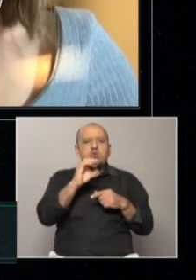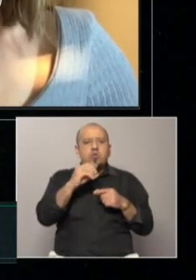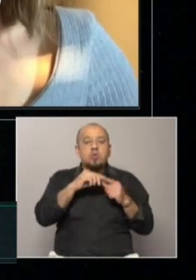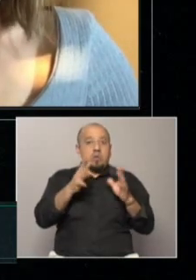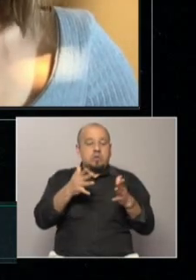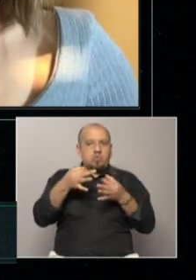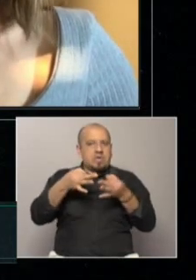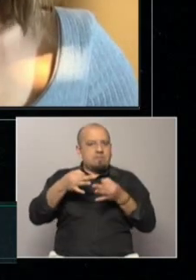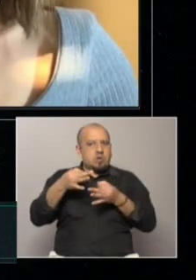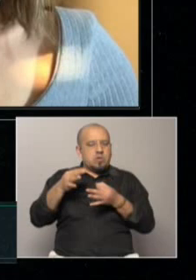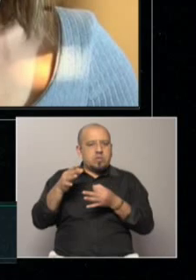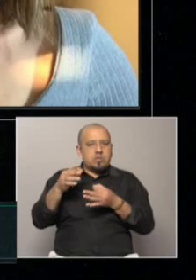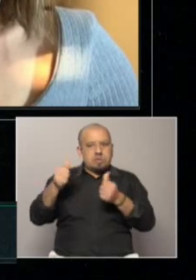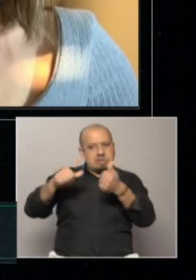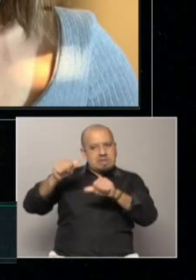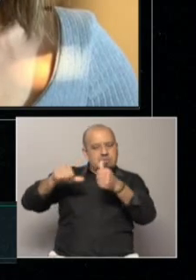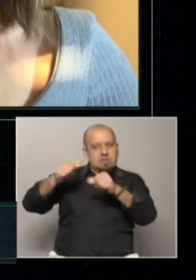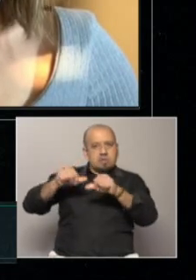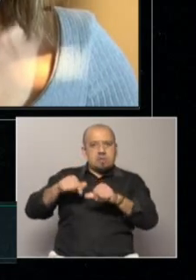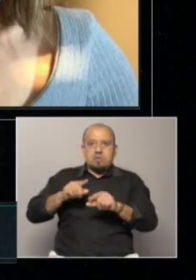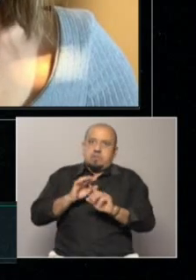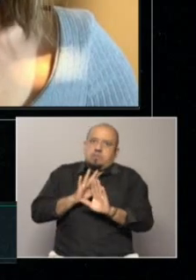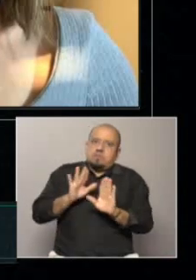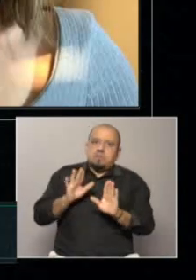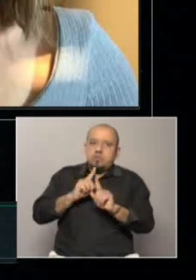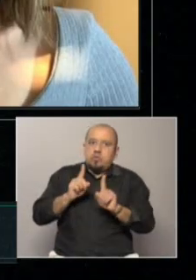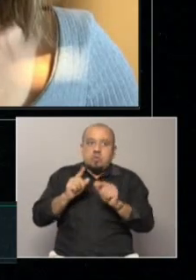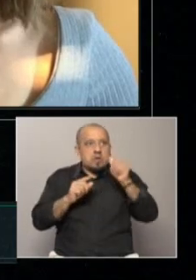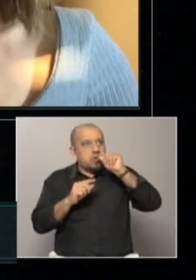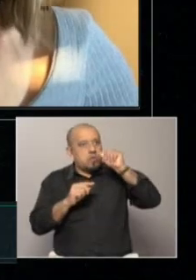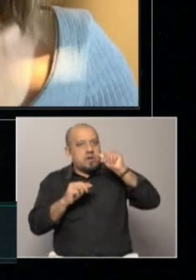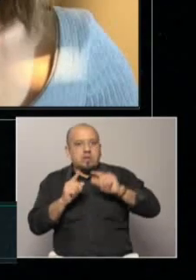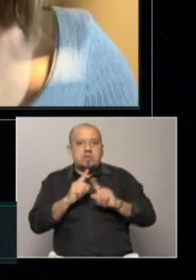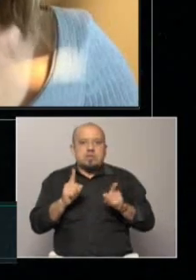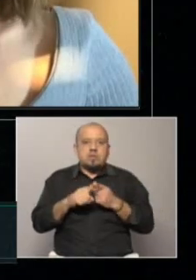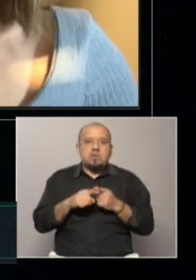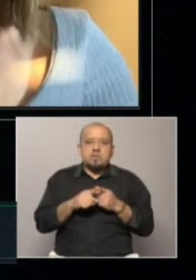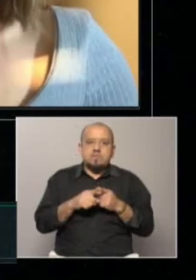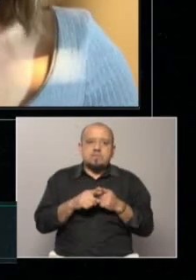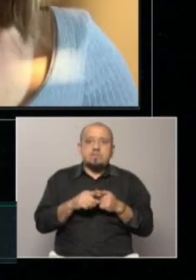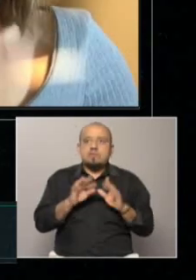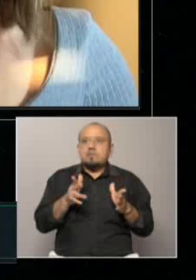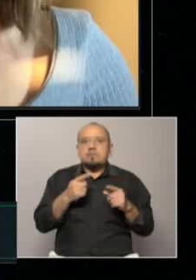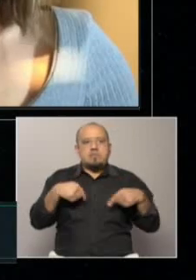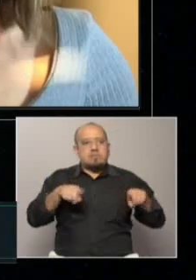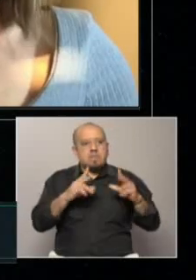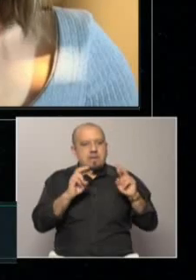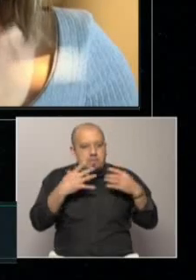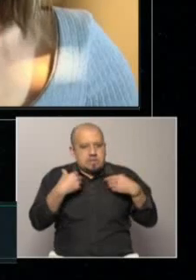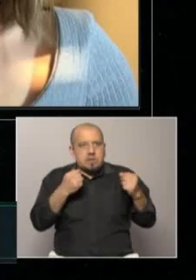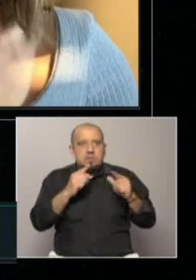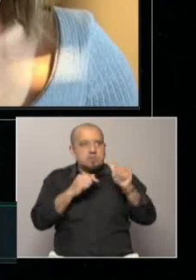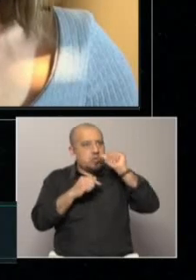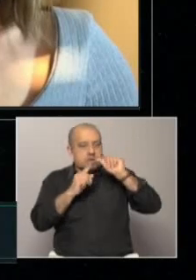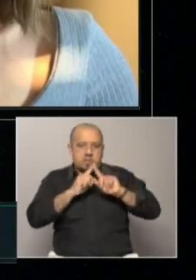un químico altamente no recomendado, irrecomendado, podríamos decir, sí, por todas las autoridades sanitarias de varios países del